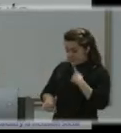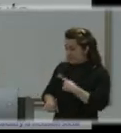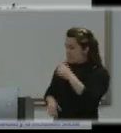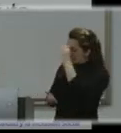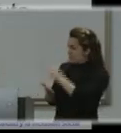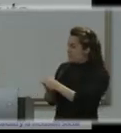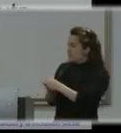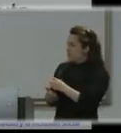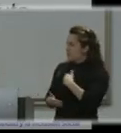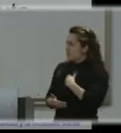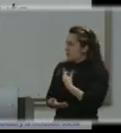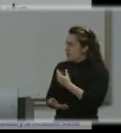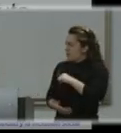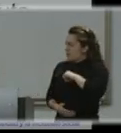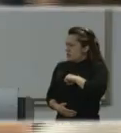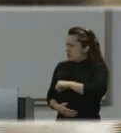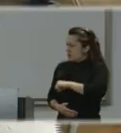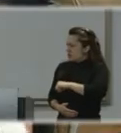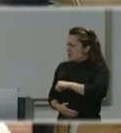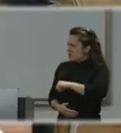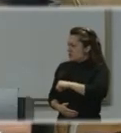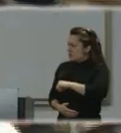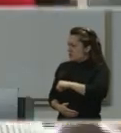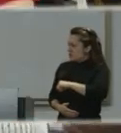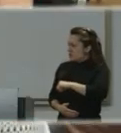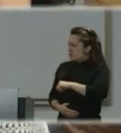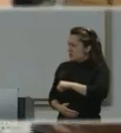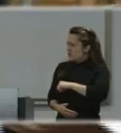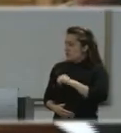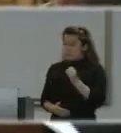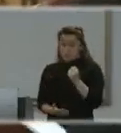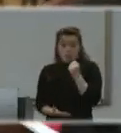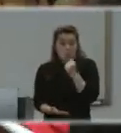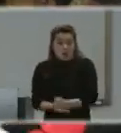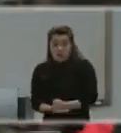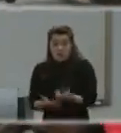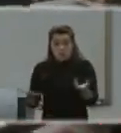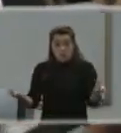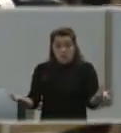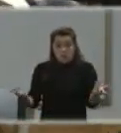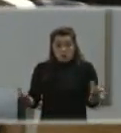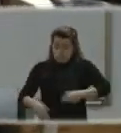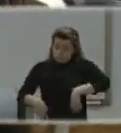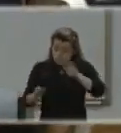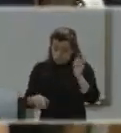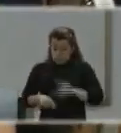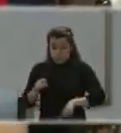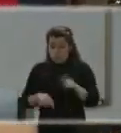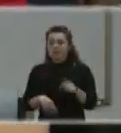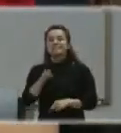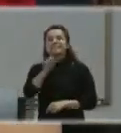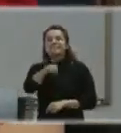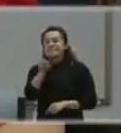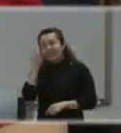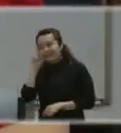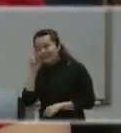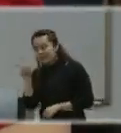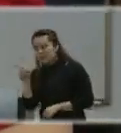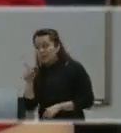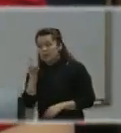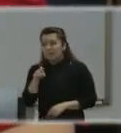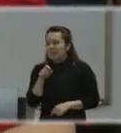derecho supuestamente en determinado momento se muestra como obligación. Claro, porque la ley dice que es un deber